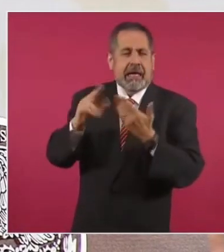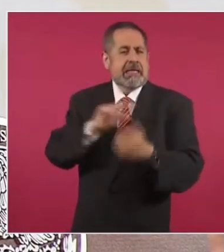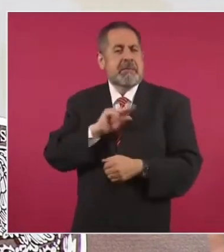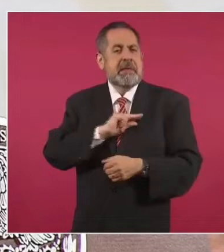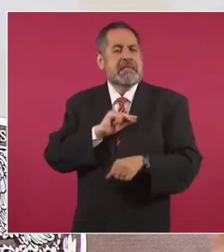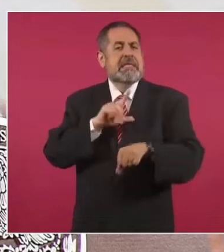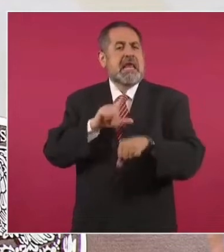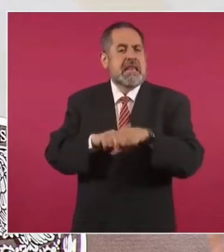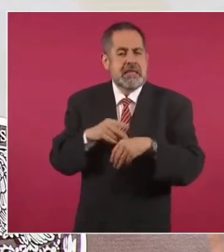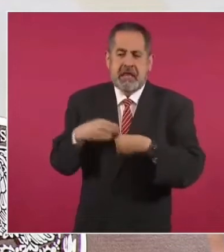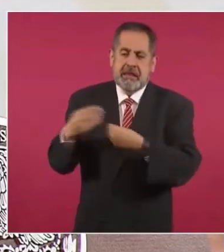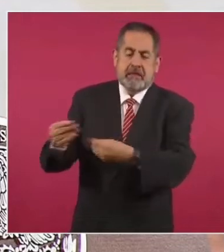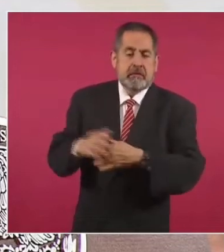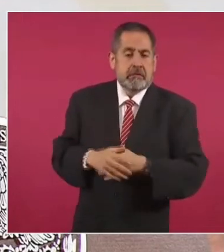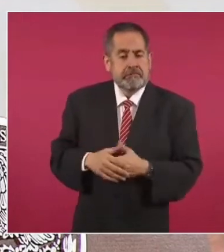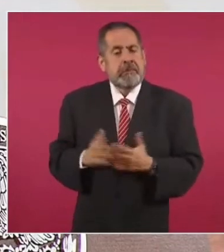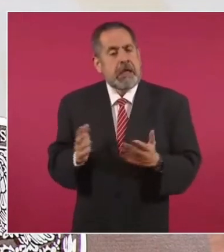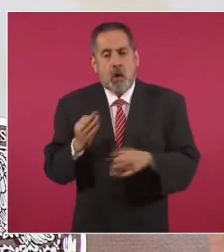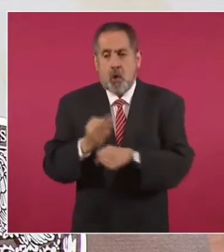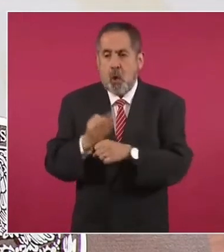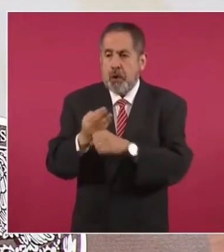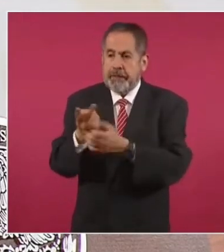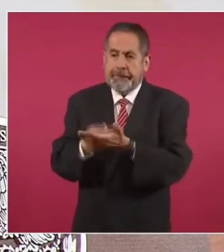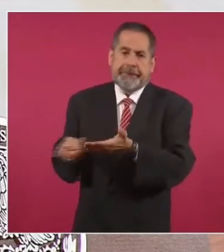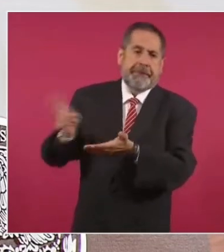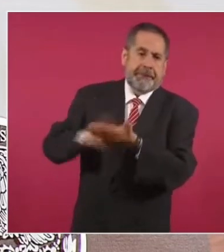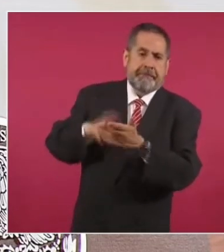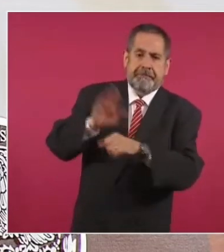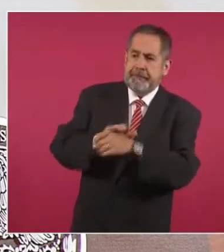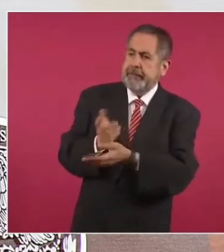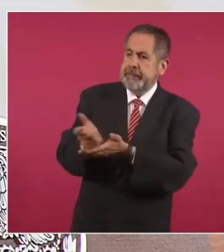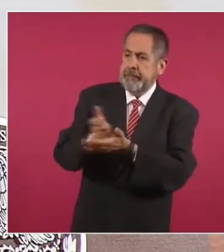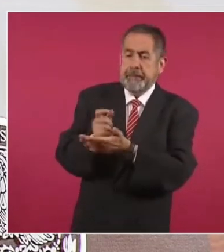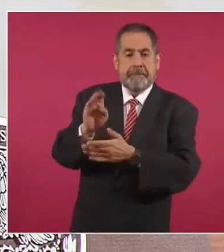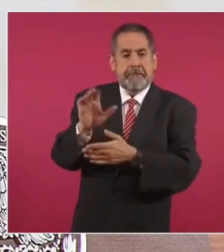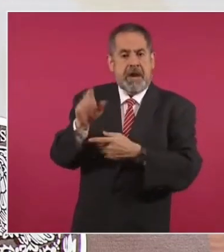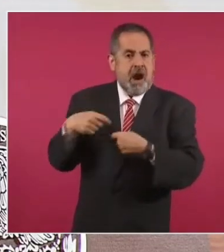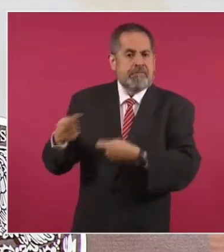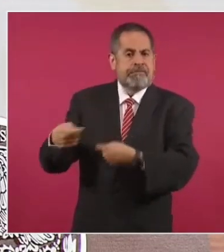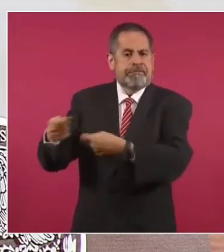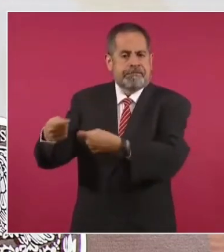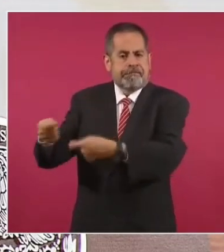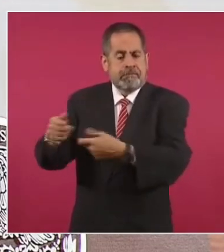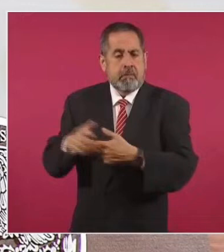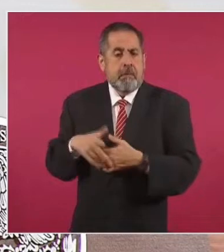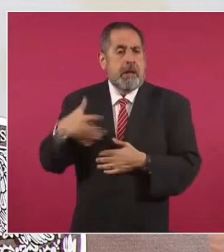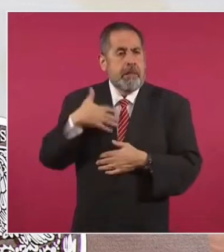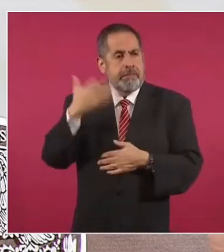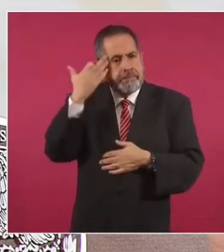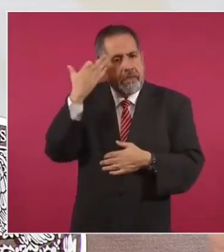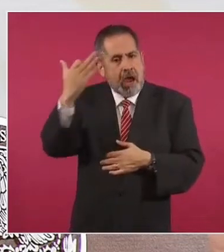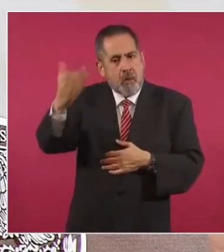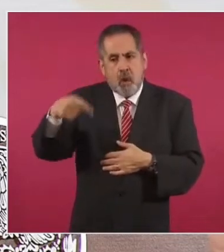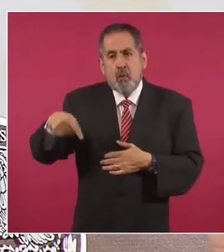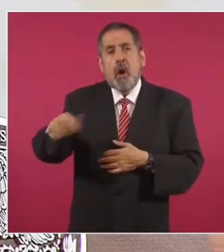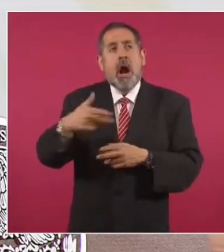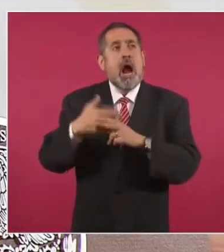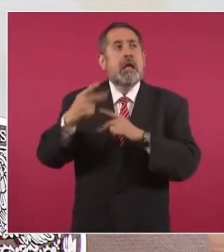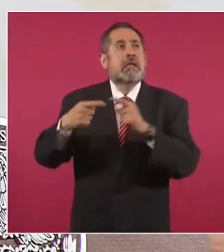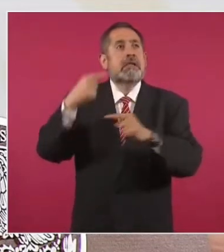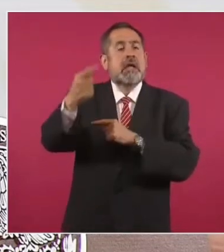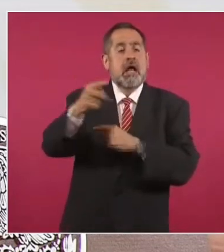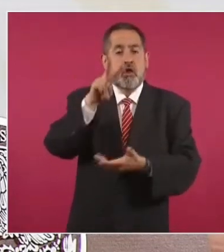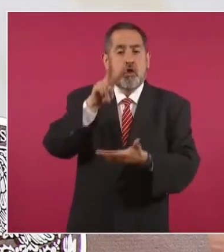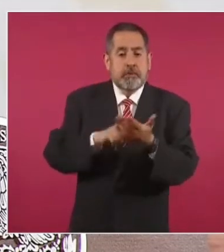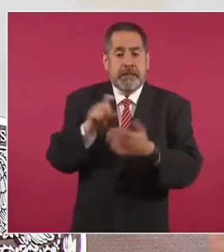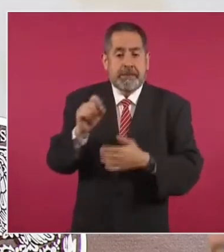ya se ha duplicado el número de becas, pues la formación lleva su tiempo. Será hasta 2023 que